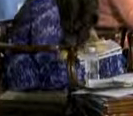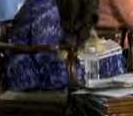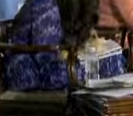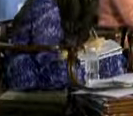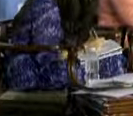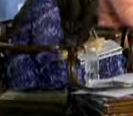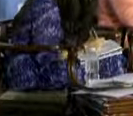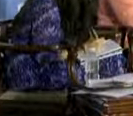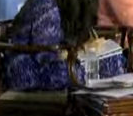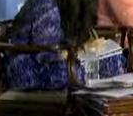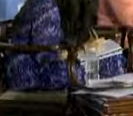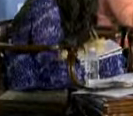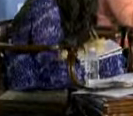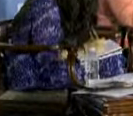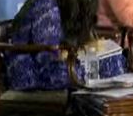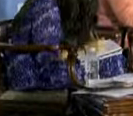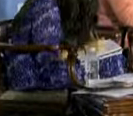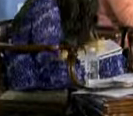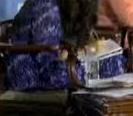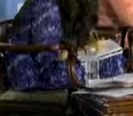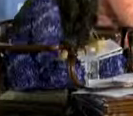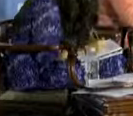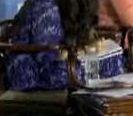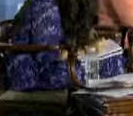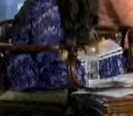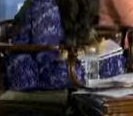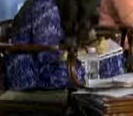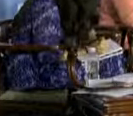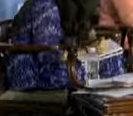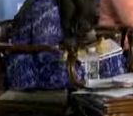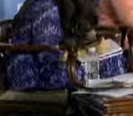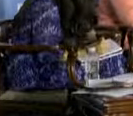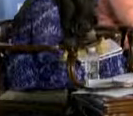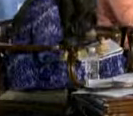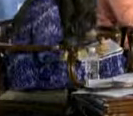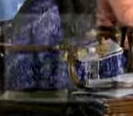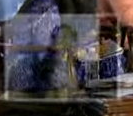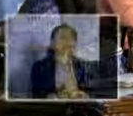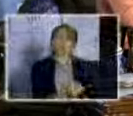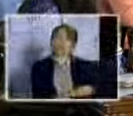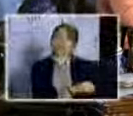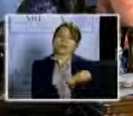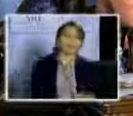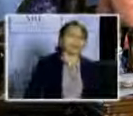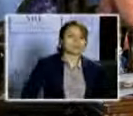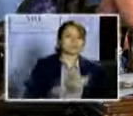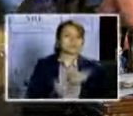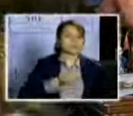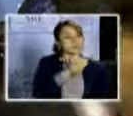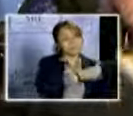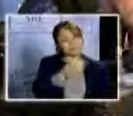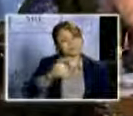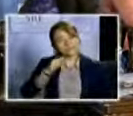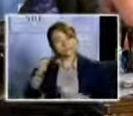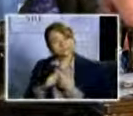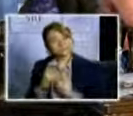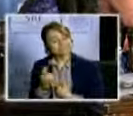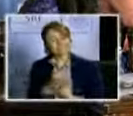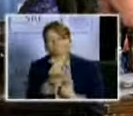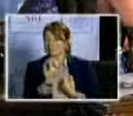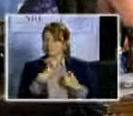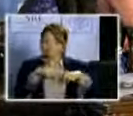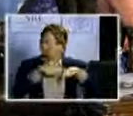todo el mundo, a todos los estados, a empezar a pensar en forma lateral y paralela. Y a mí una de las buenas noticias, además del